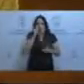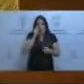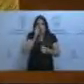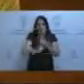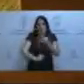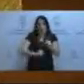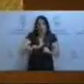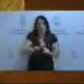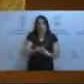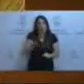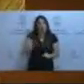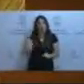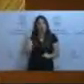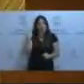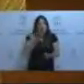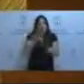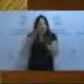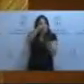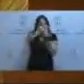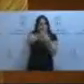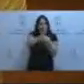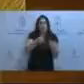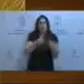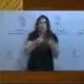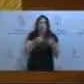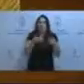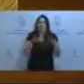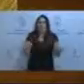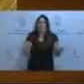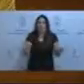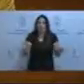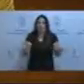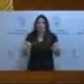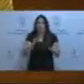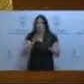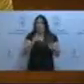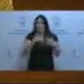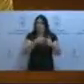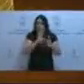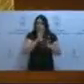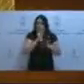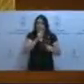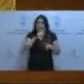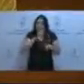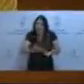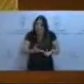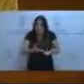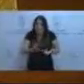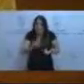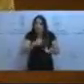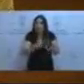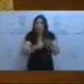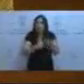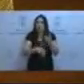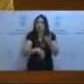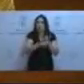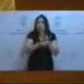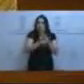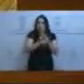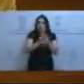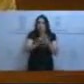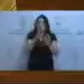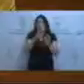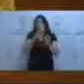legislatura abrimos el centro, que no había sido puesto en funcionamiento, y en estos momentos lo que estamos es sosteniendo con el apoyo